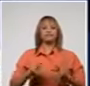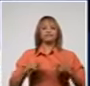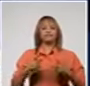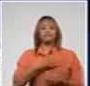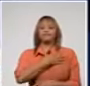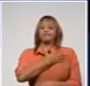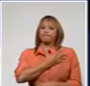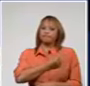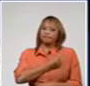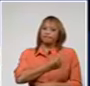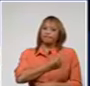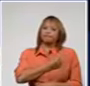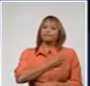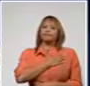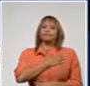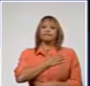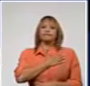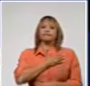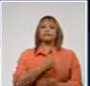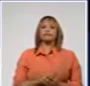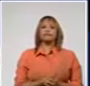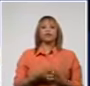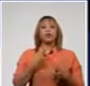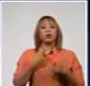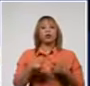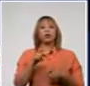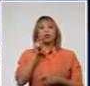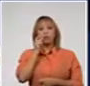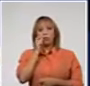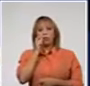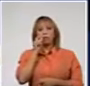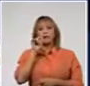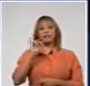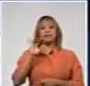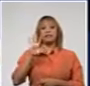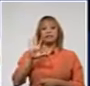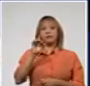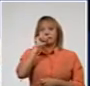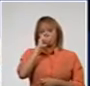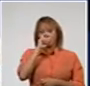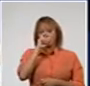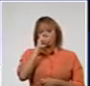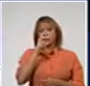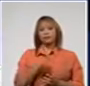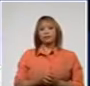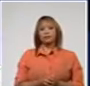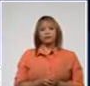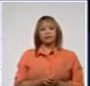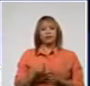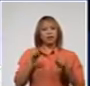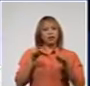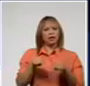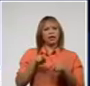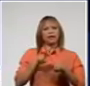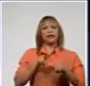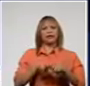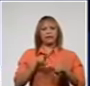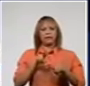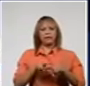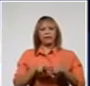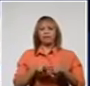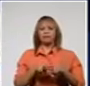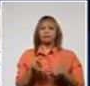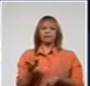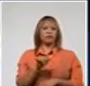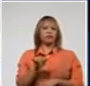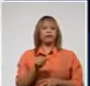condolencias. El otro es un señor de 65 años de edad, de aquí de La Habana,